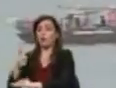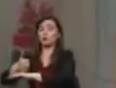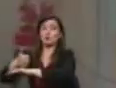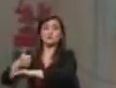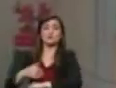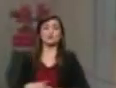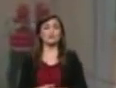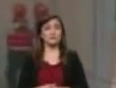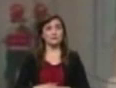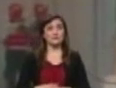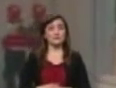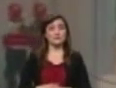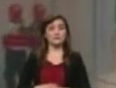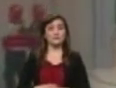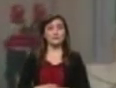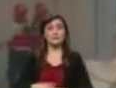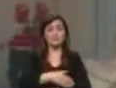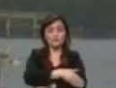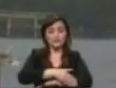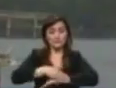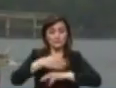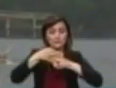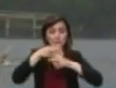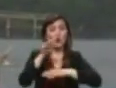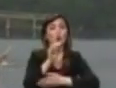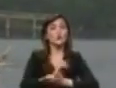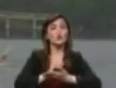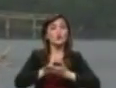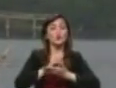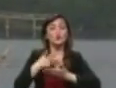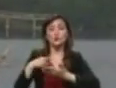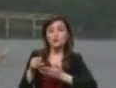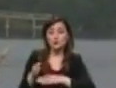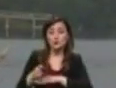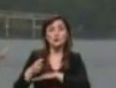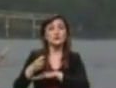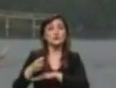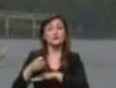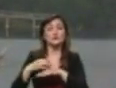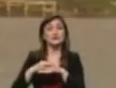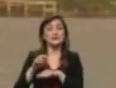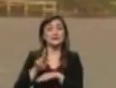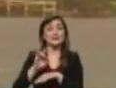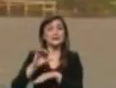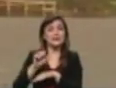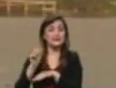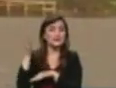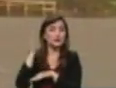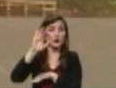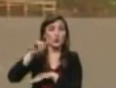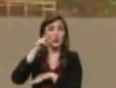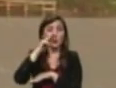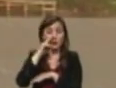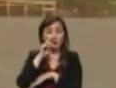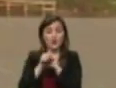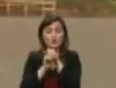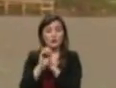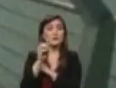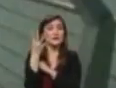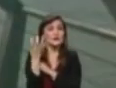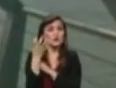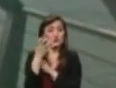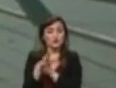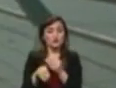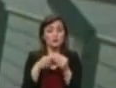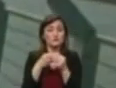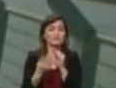longitud, el puente ubicado en la calle El Oro y La Ría, en el sur de Guayaquil, fue inaugurado en junio del 2014. El costo invertido en la edificación